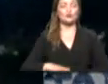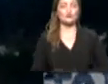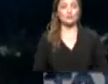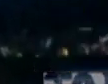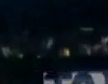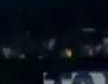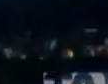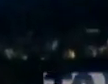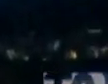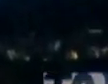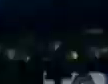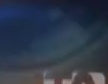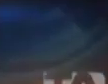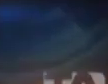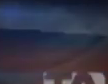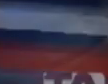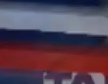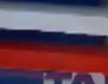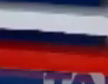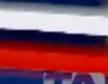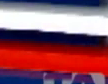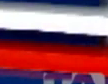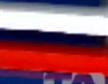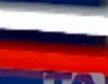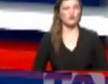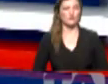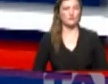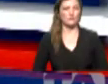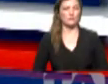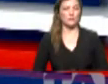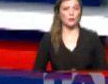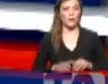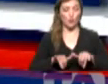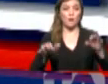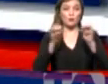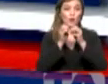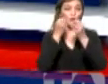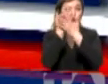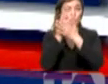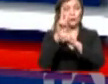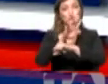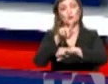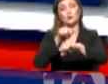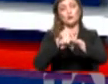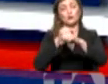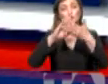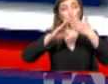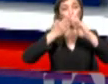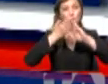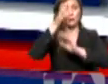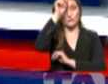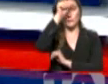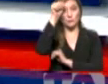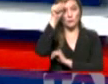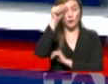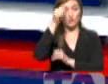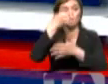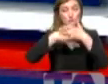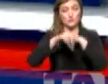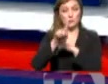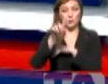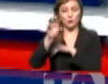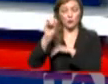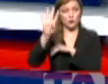Carla Cerón, 24 horas. Seguimos con la información en 24 horas en la comunidad. Este domingo, 104 niños de